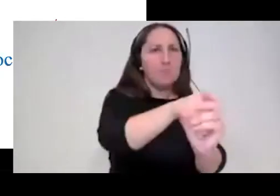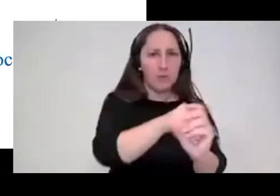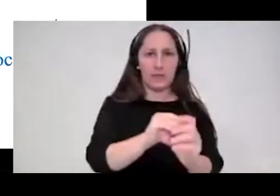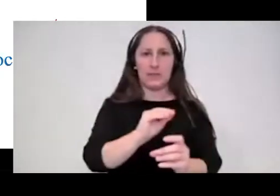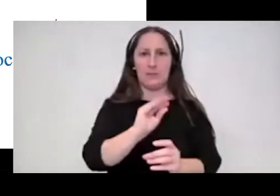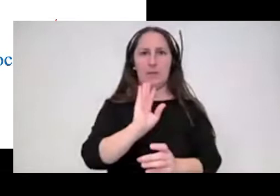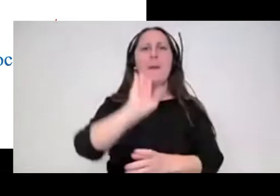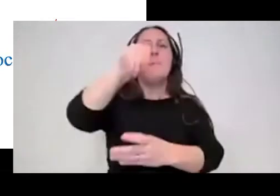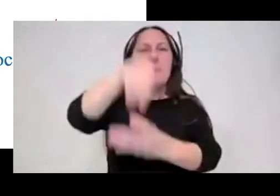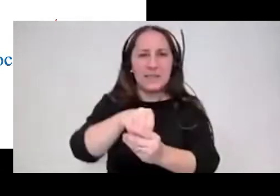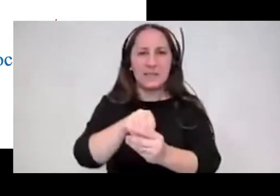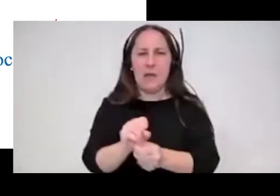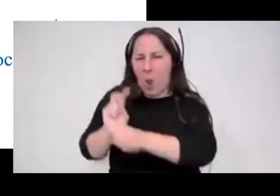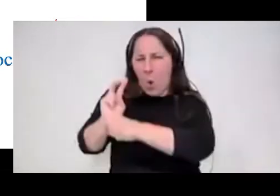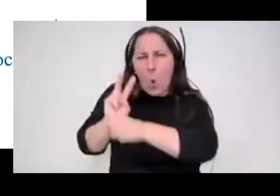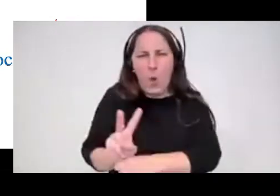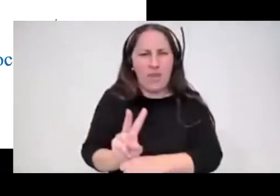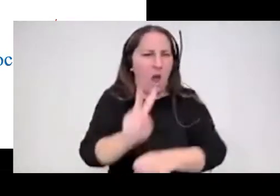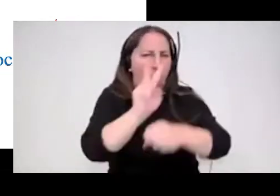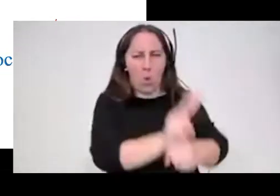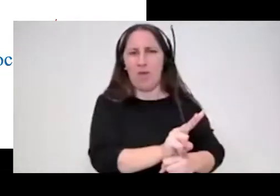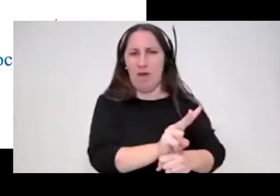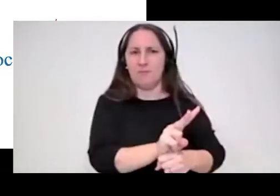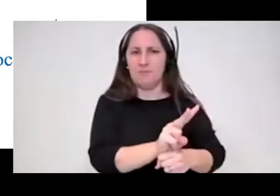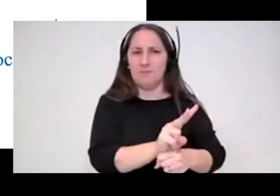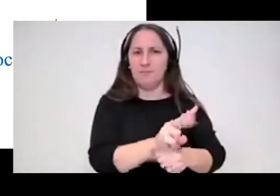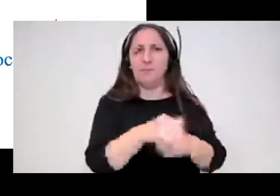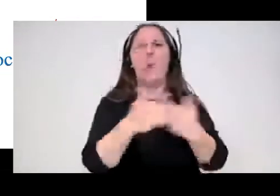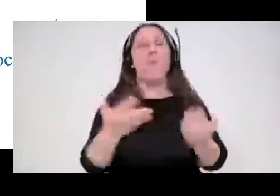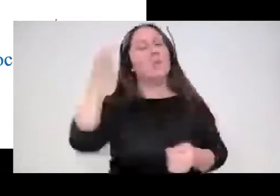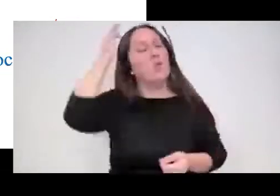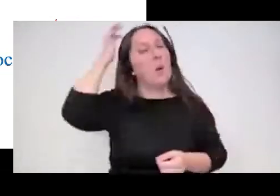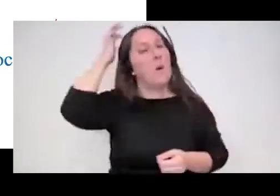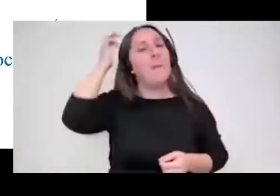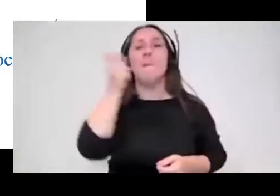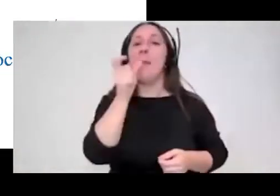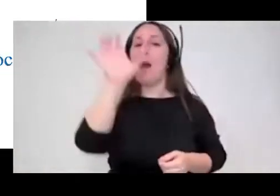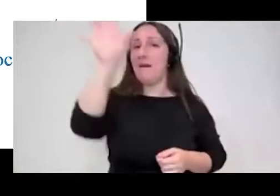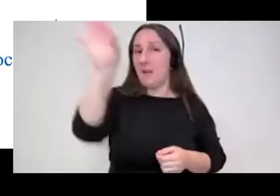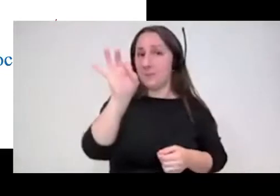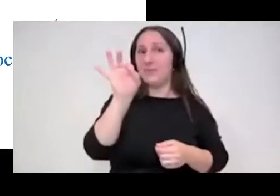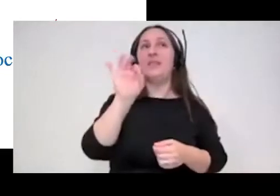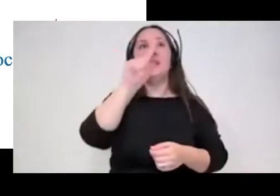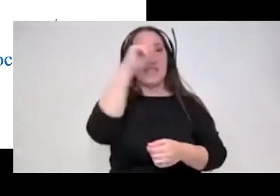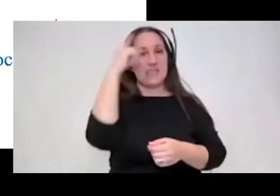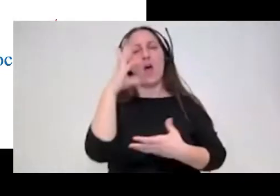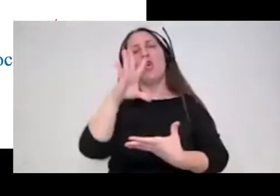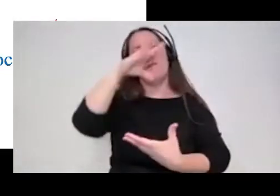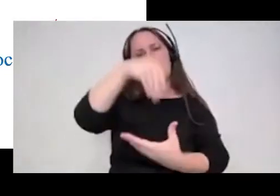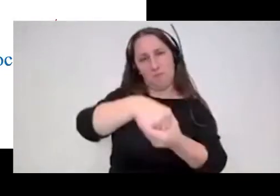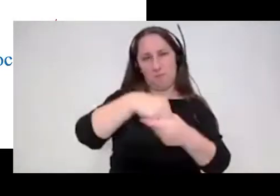proteja. Y por eso también acuñé otro concepto que es la intervención tutelar del Estado, a diferencia de la injerencia